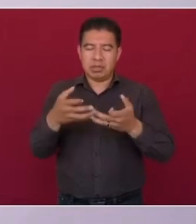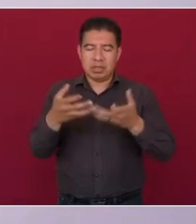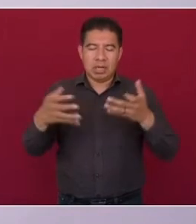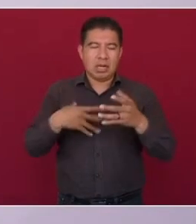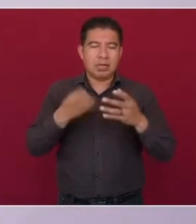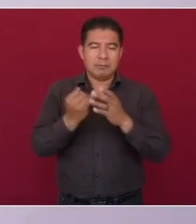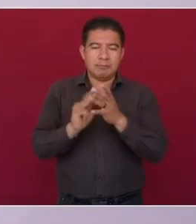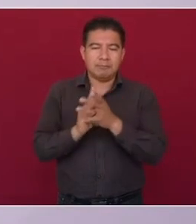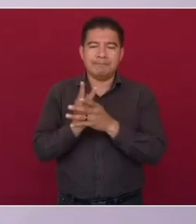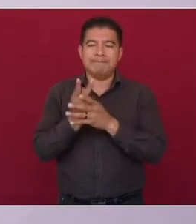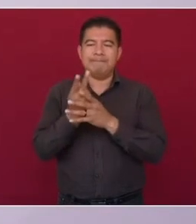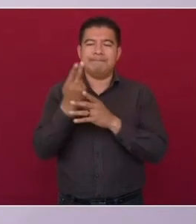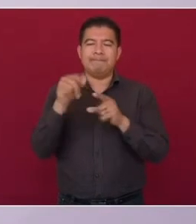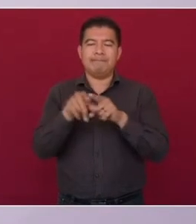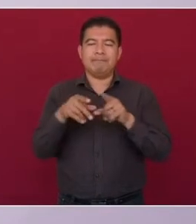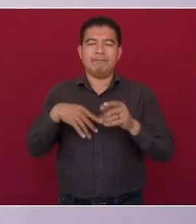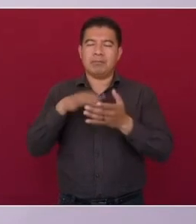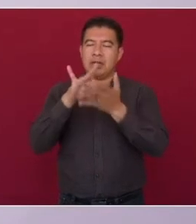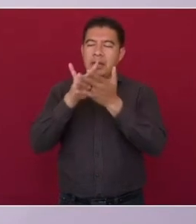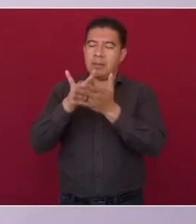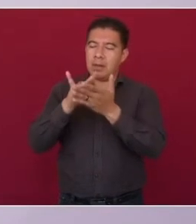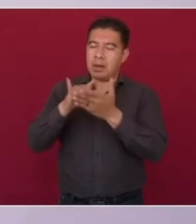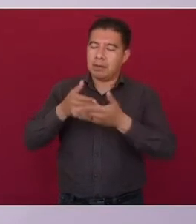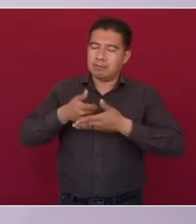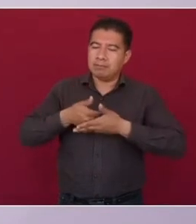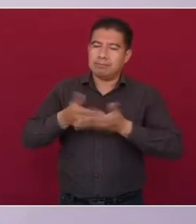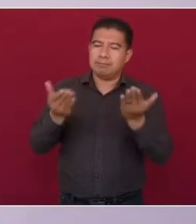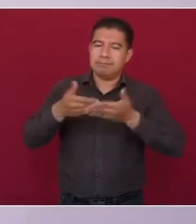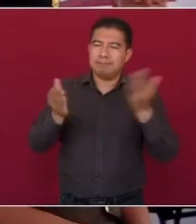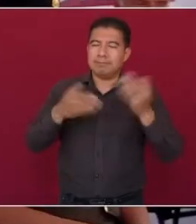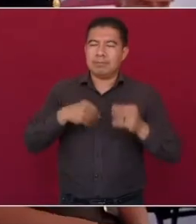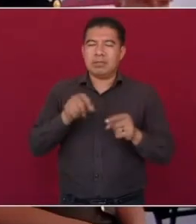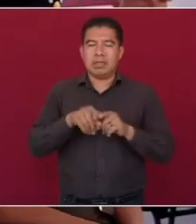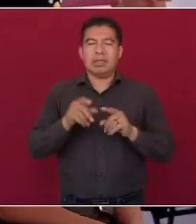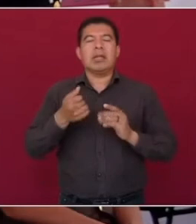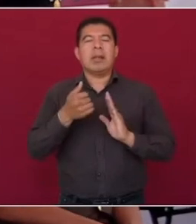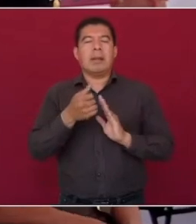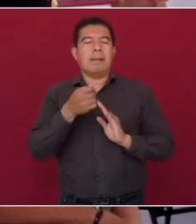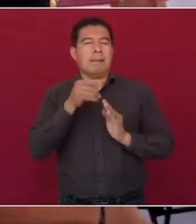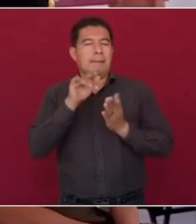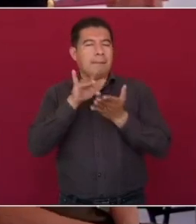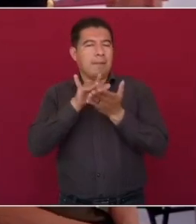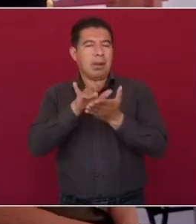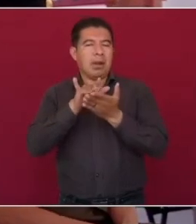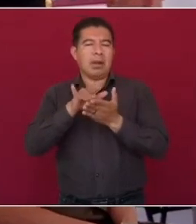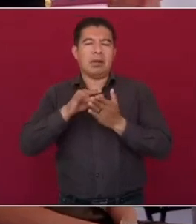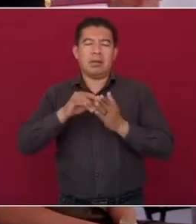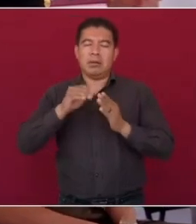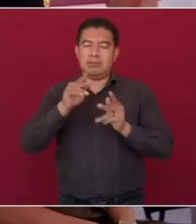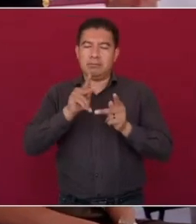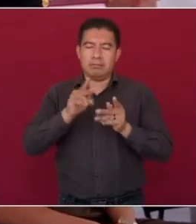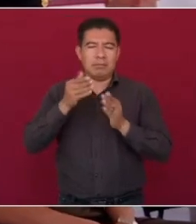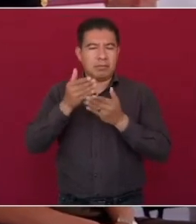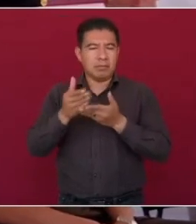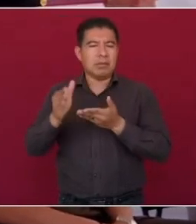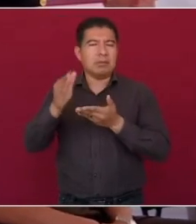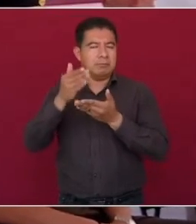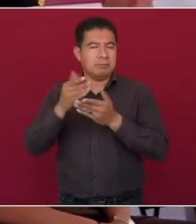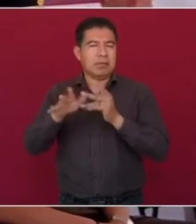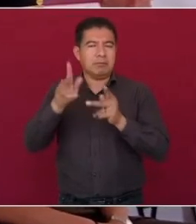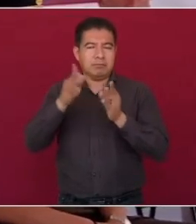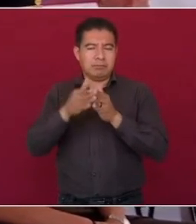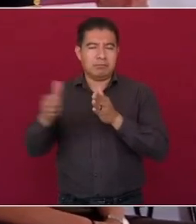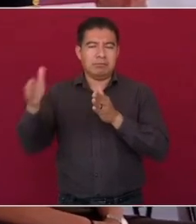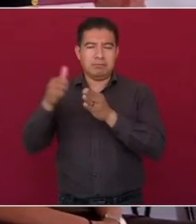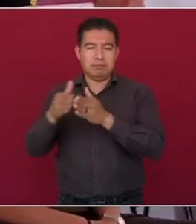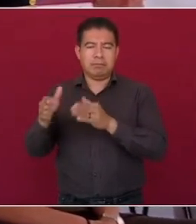tierras y se les apoya con un recurso económico de manera periódica.